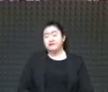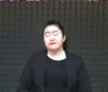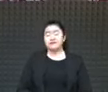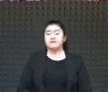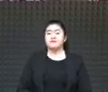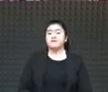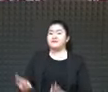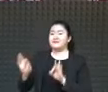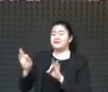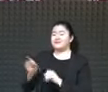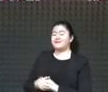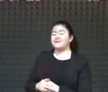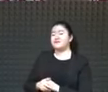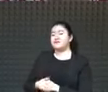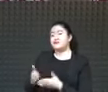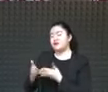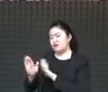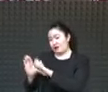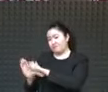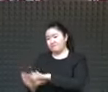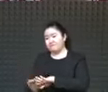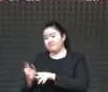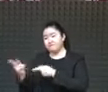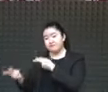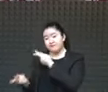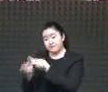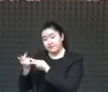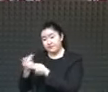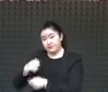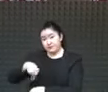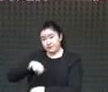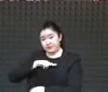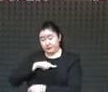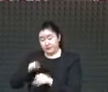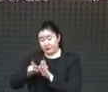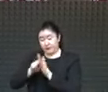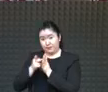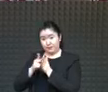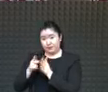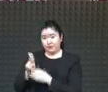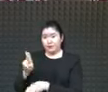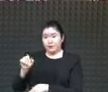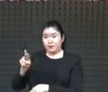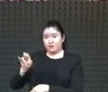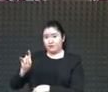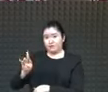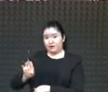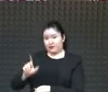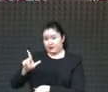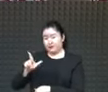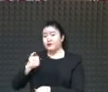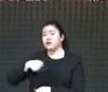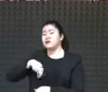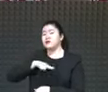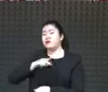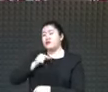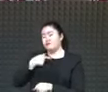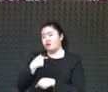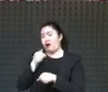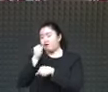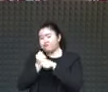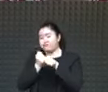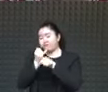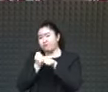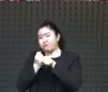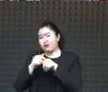Perfecto. Doctora, preguntarle en otro tema. Hoy en el Universal publicamos algunos avances de la indagatoria de la línea 12